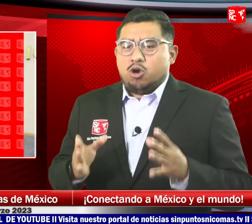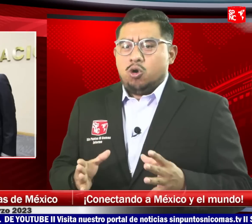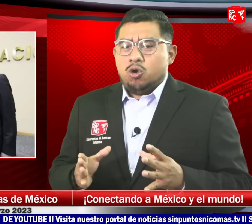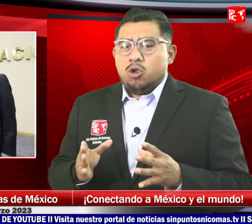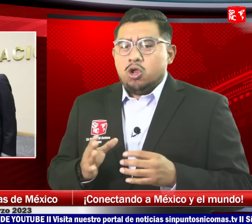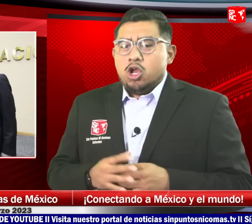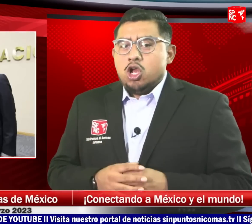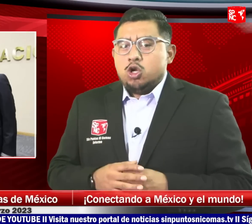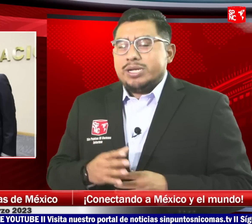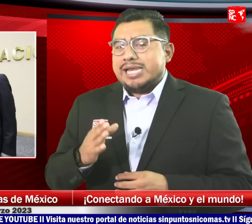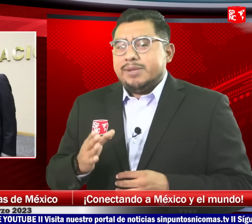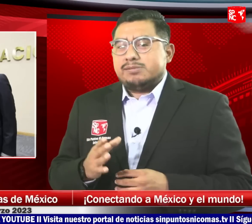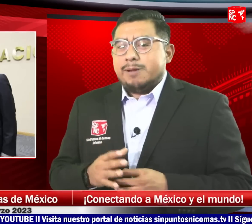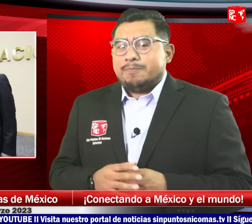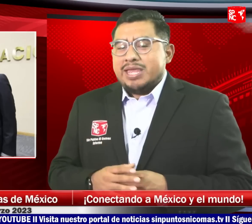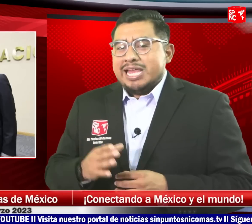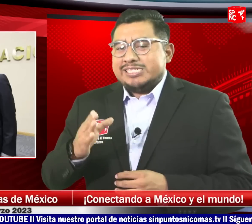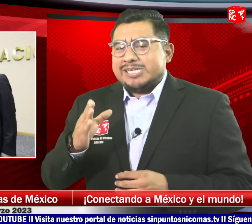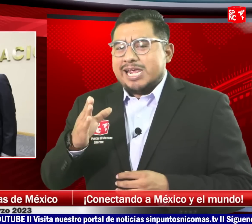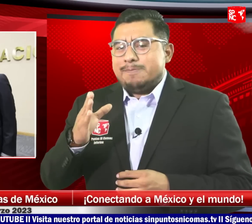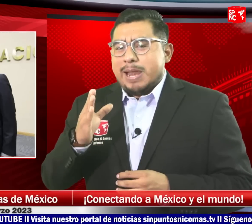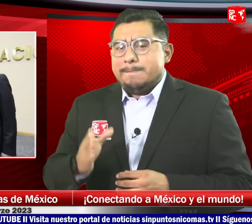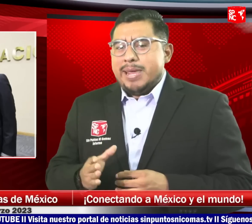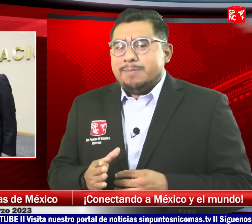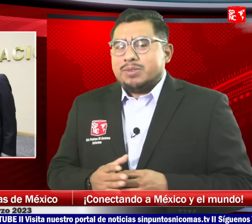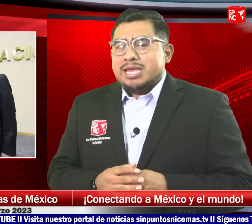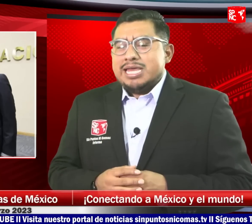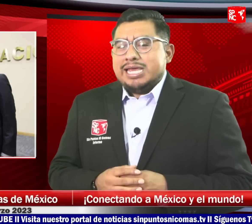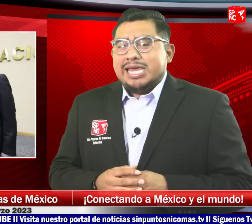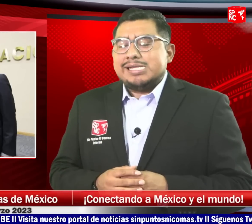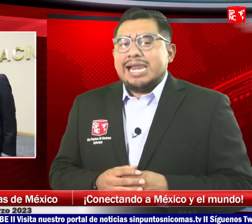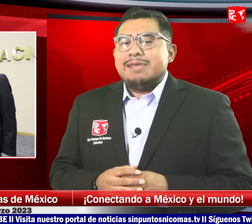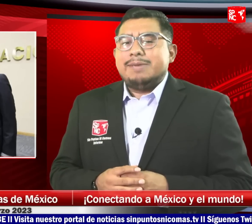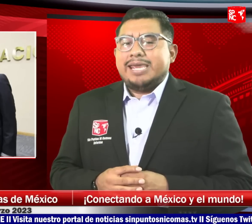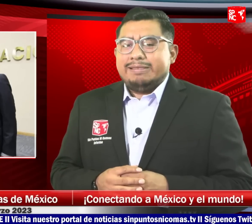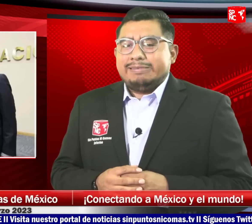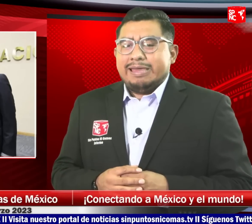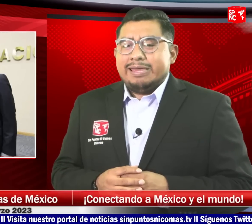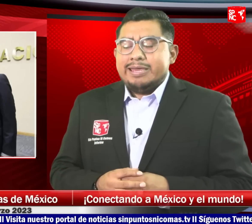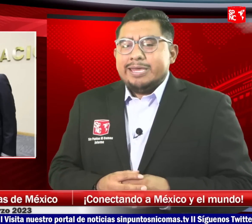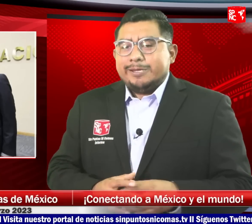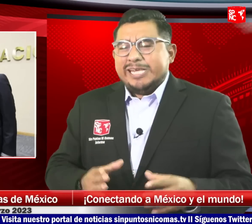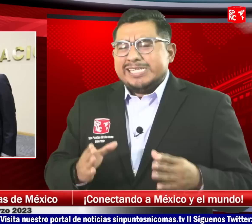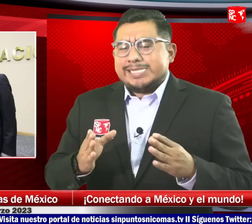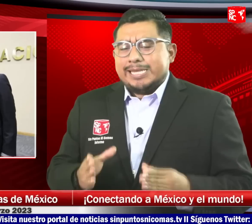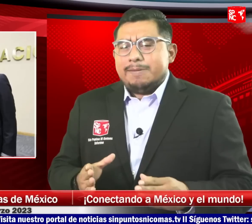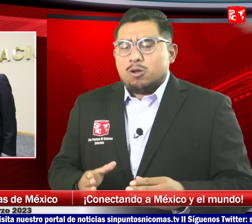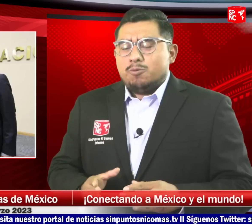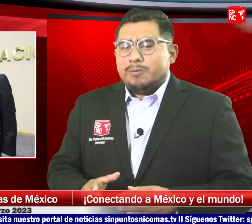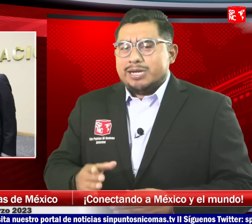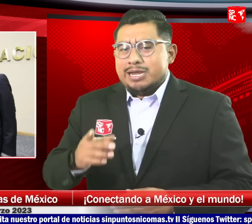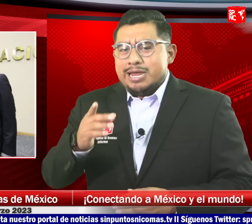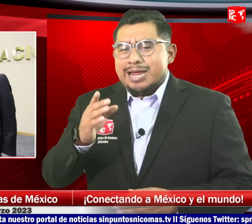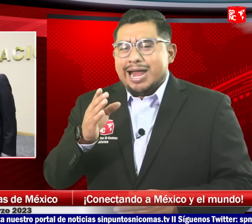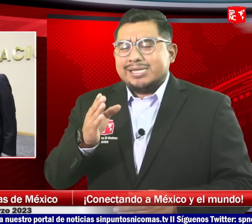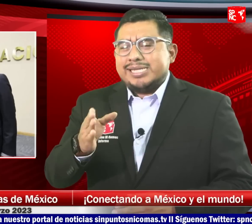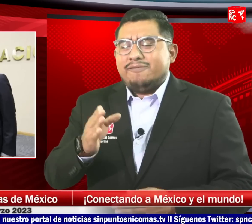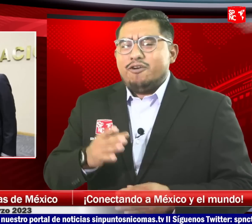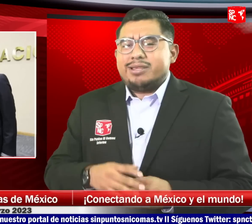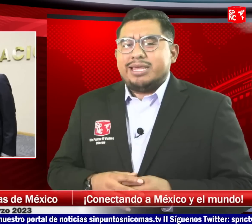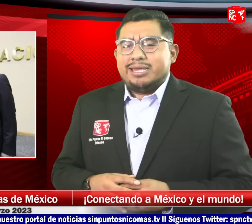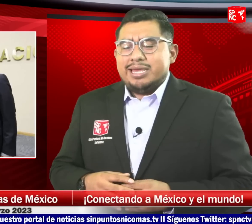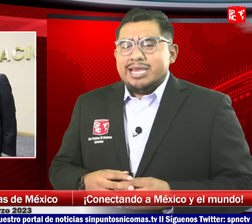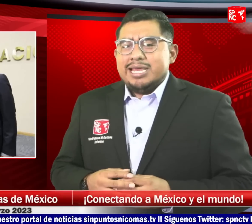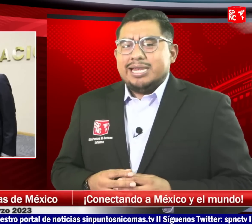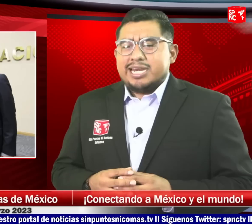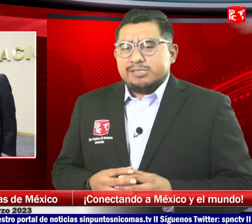ejecutiva que dejó no es la misma, ya que el plan B es la ley vigente y se debe cumplir. Así